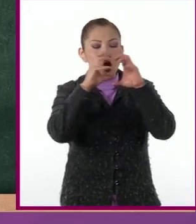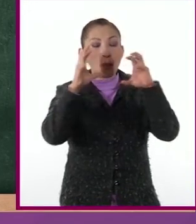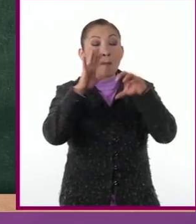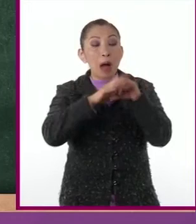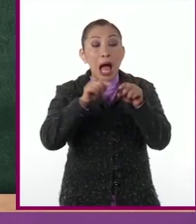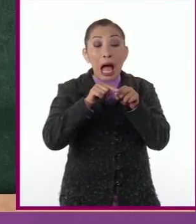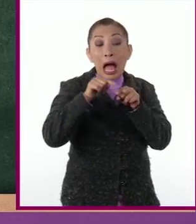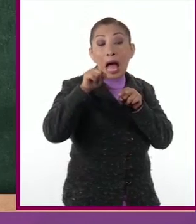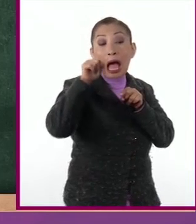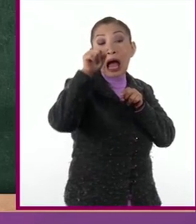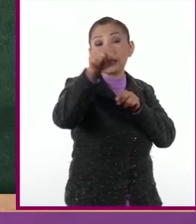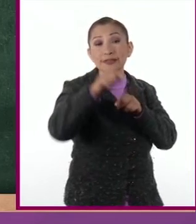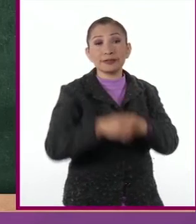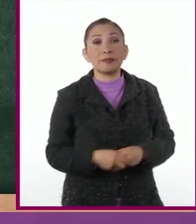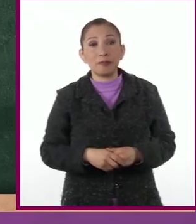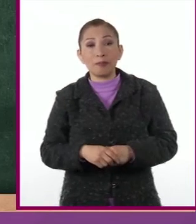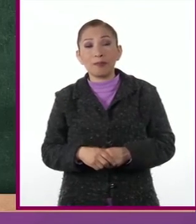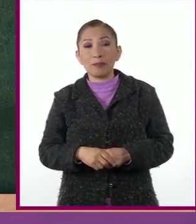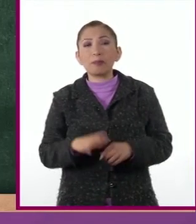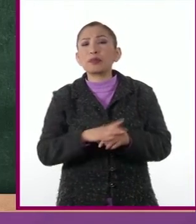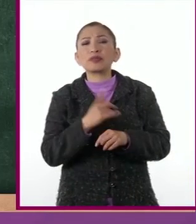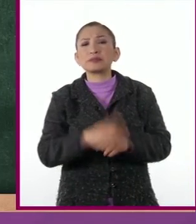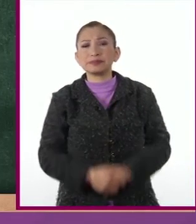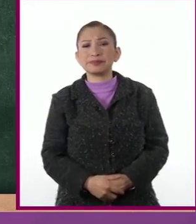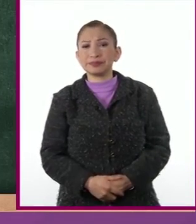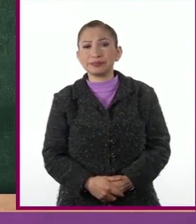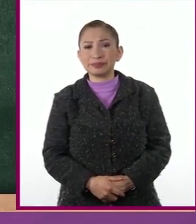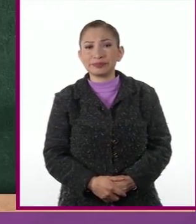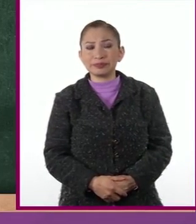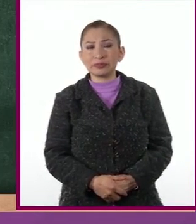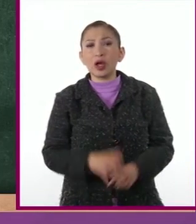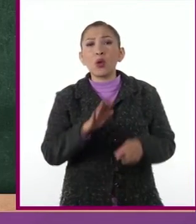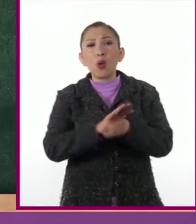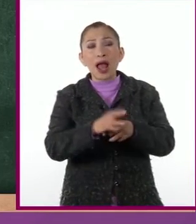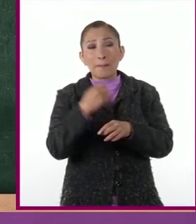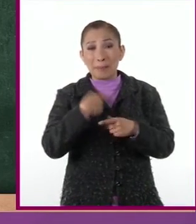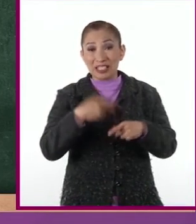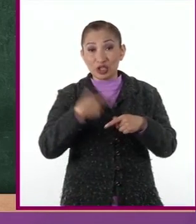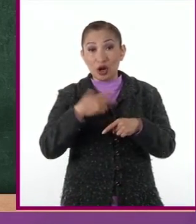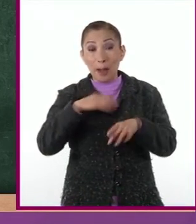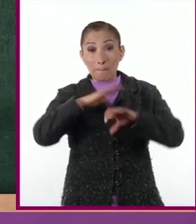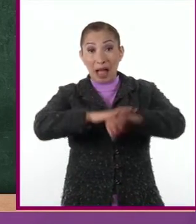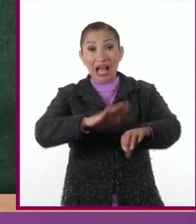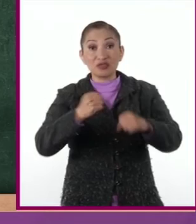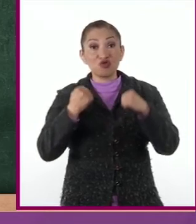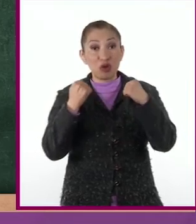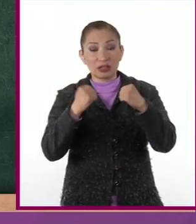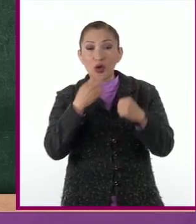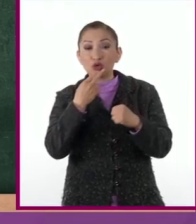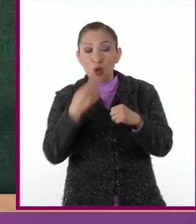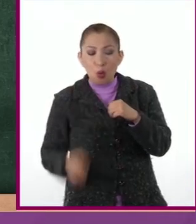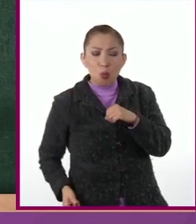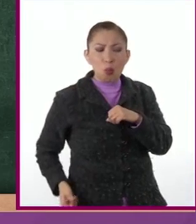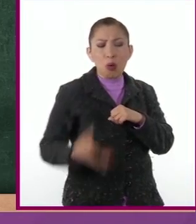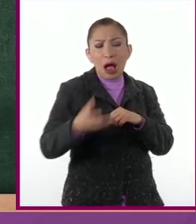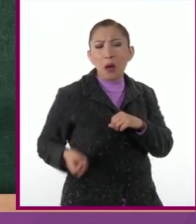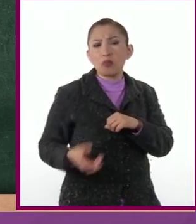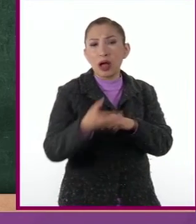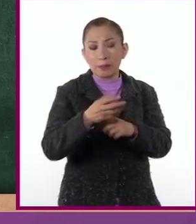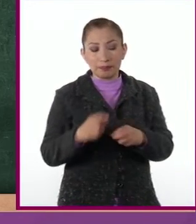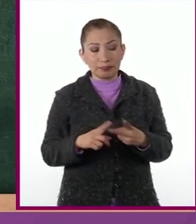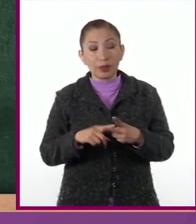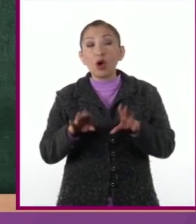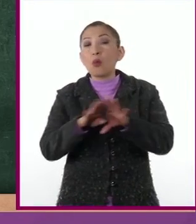alcanzó mayor distancia? ¿Por qué? ¿Cuál de los lanzadores ejerció mayor fuerza a los globos?